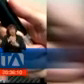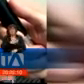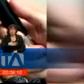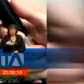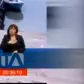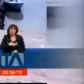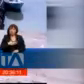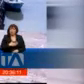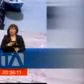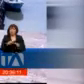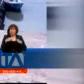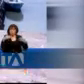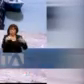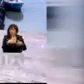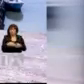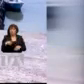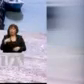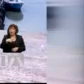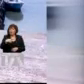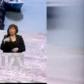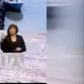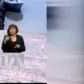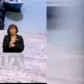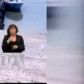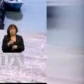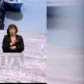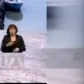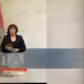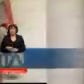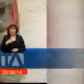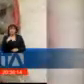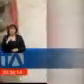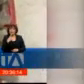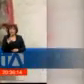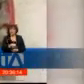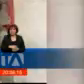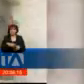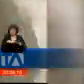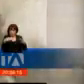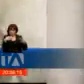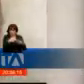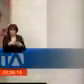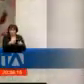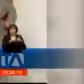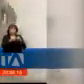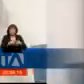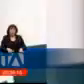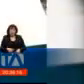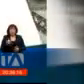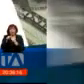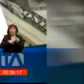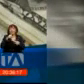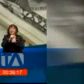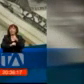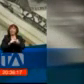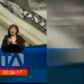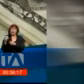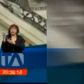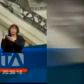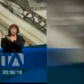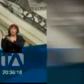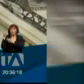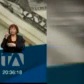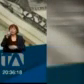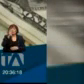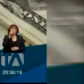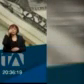sector camaronero. Según información de la Cámara Nacional de Acuacultura, el sector camaronero sufre pérdidas anuales superiores a los 60 millones